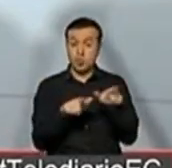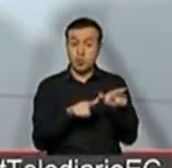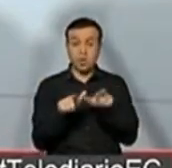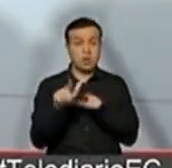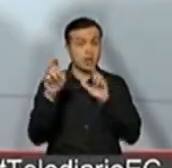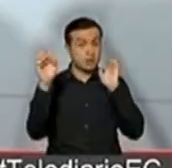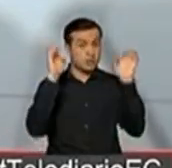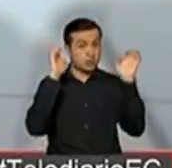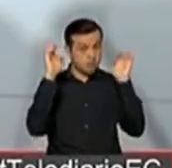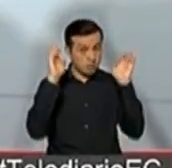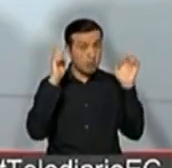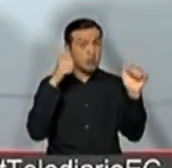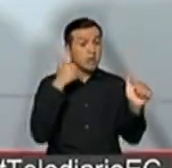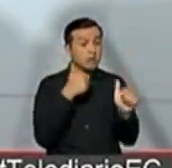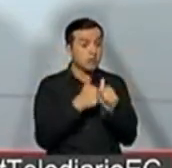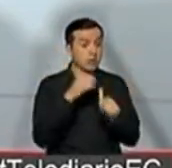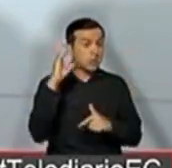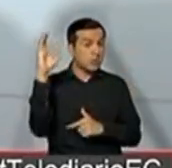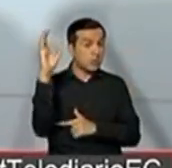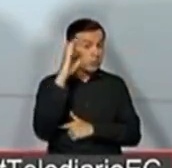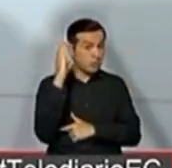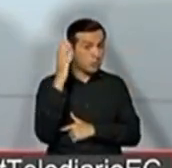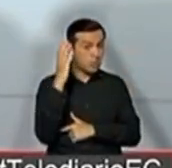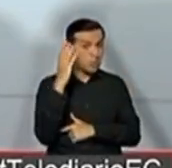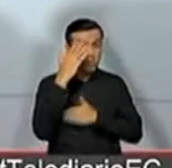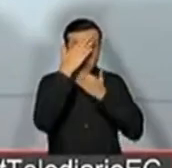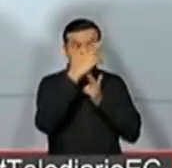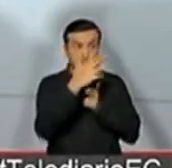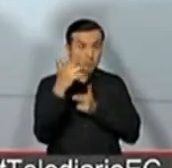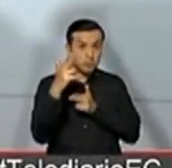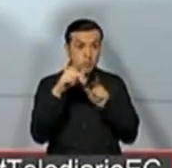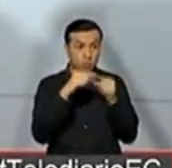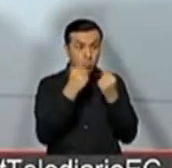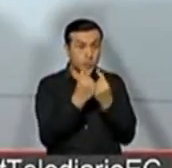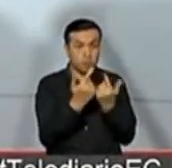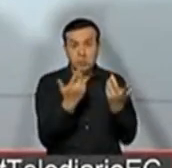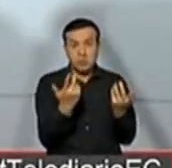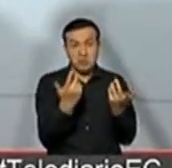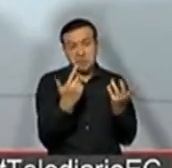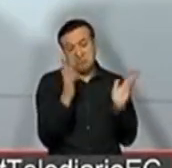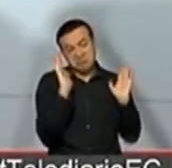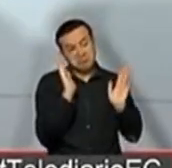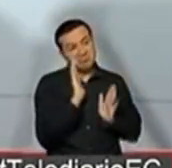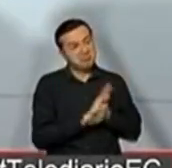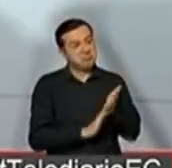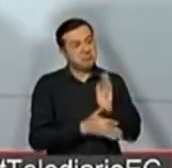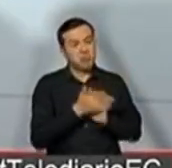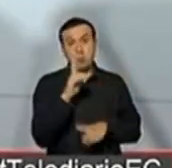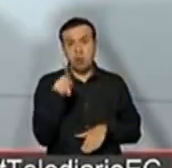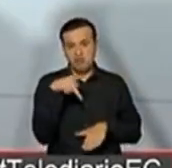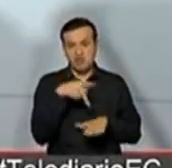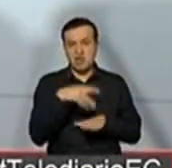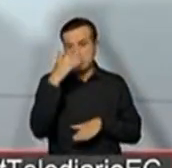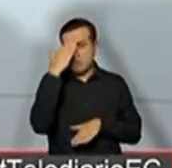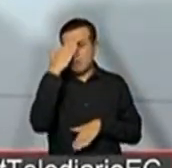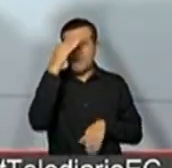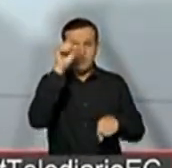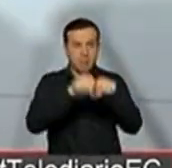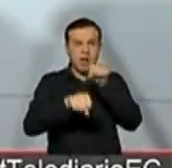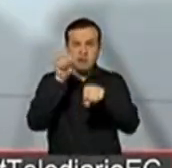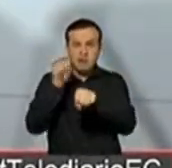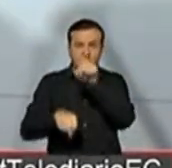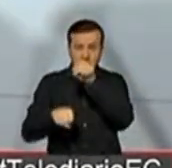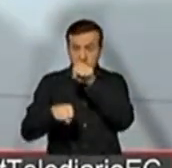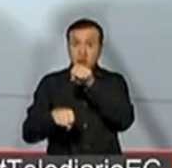estratégicas y estamos muy cerca de Colombia. Hay guerrillas desmovilizadas que no tienen nada que hacer y que son expertas en hacer daños a la